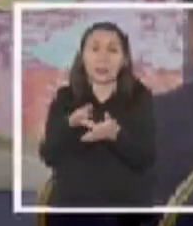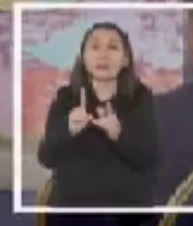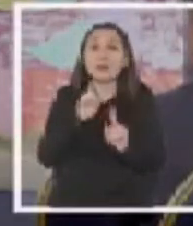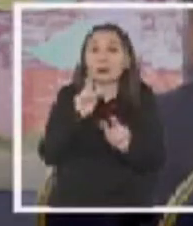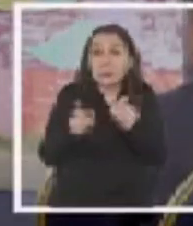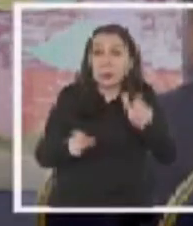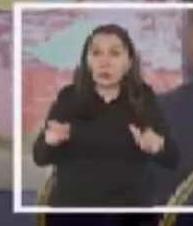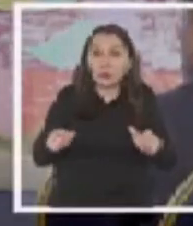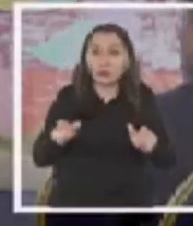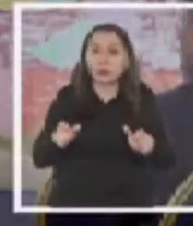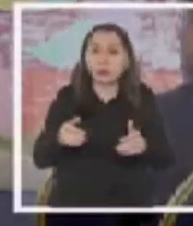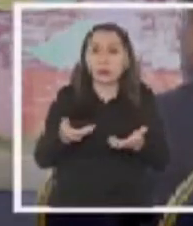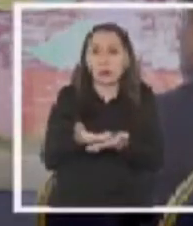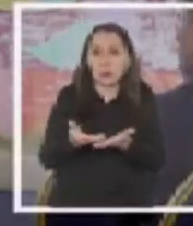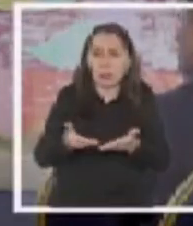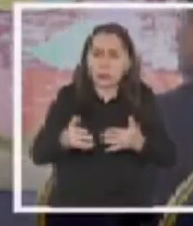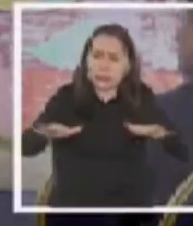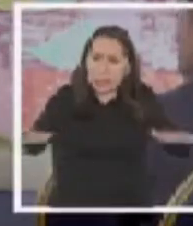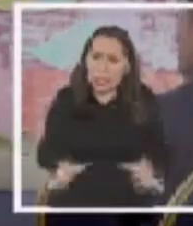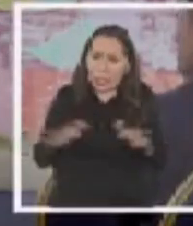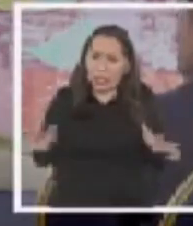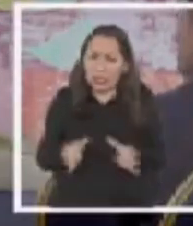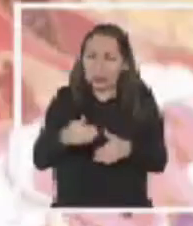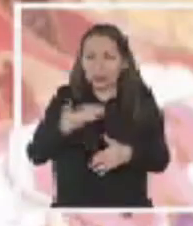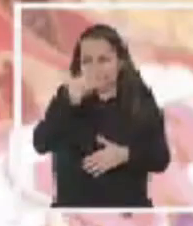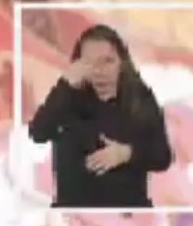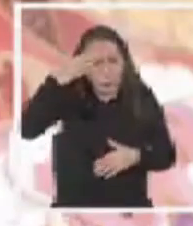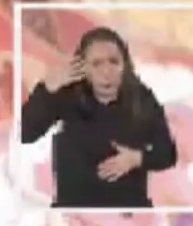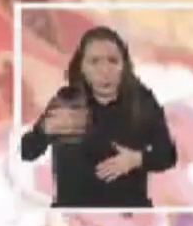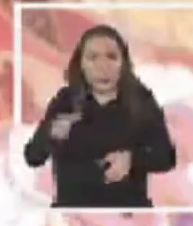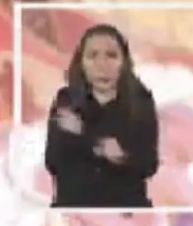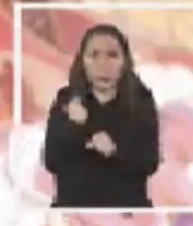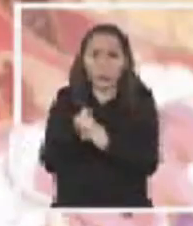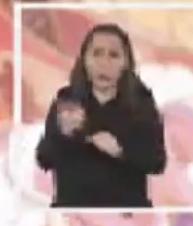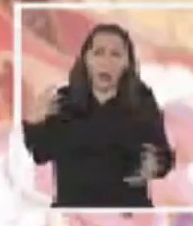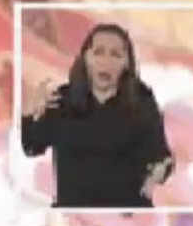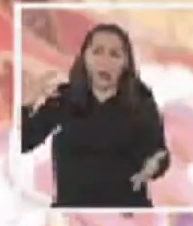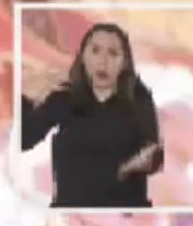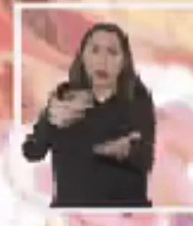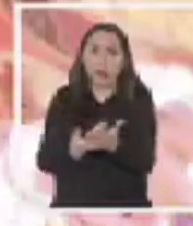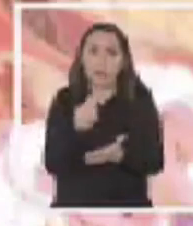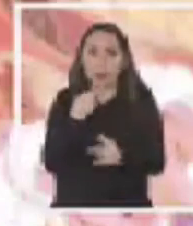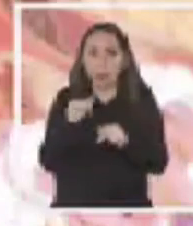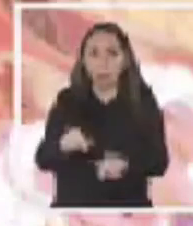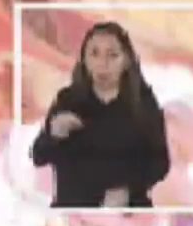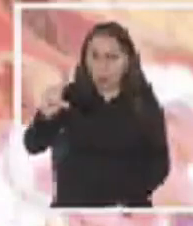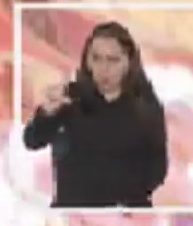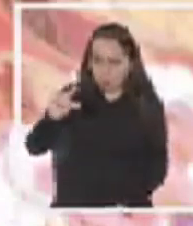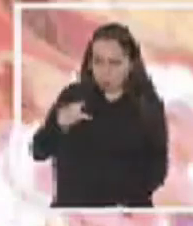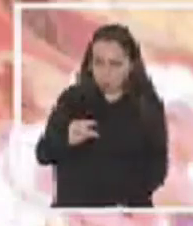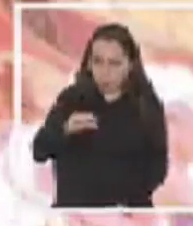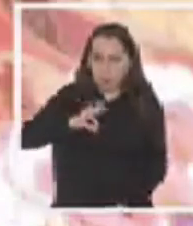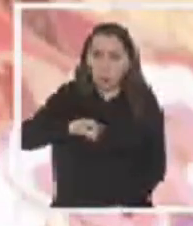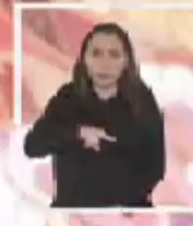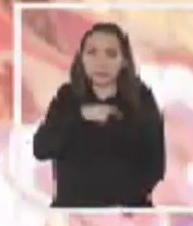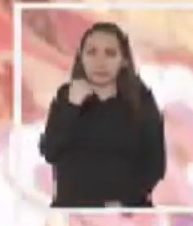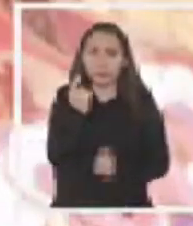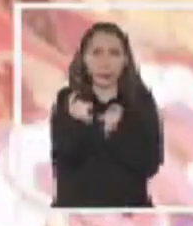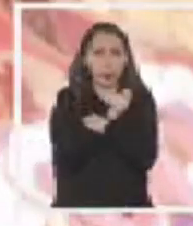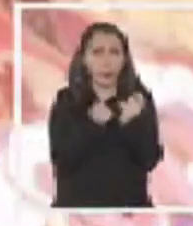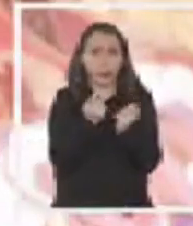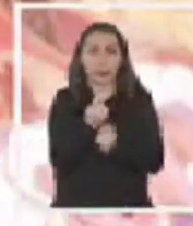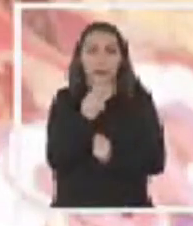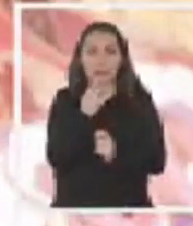quienes se han descrestado trabajando toda su vida y sin embargo hoy día reciben pensiones que no les alcanzan para vivir